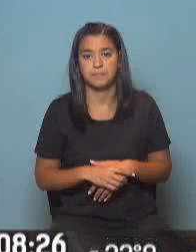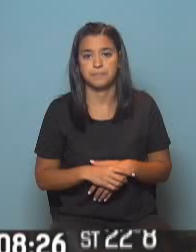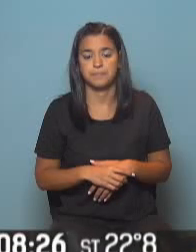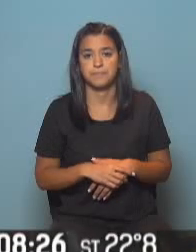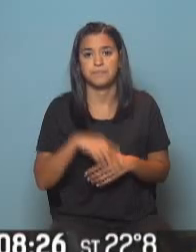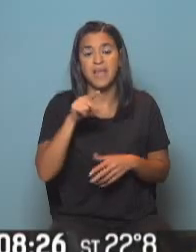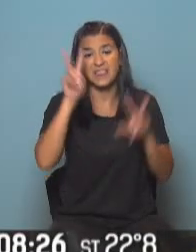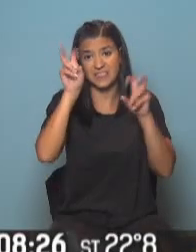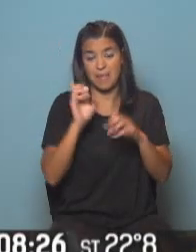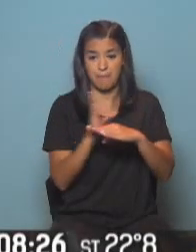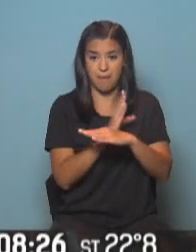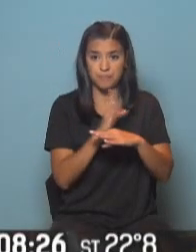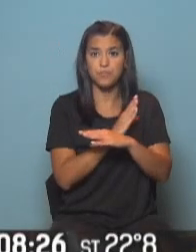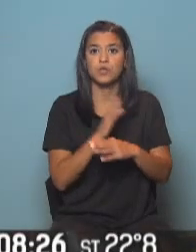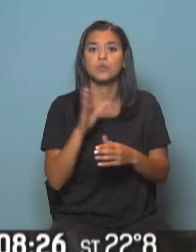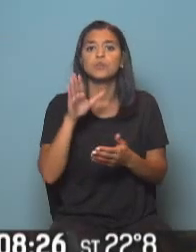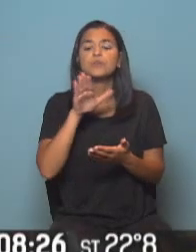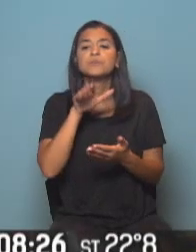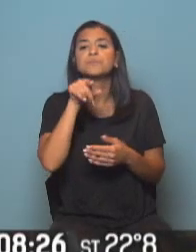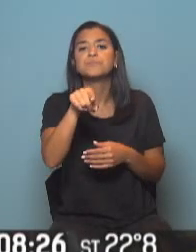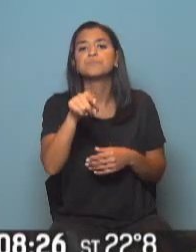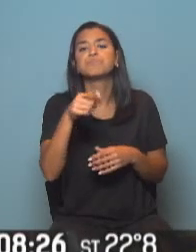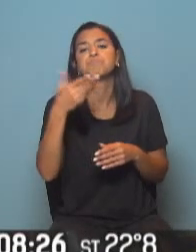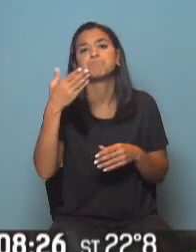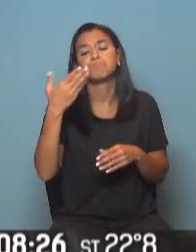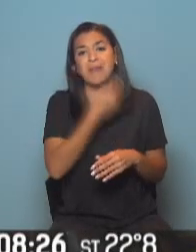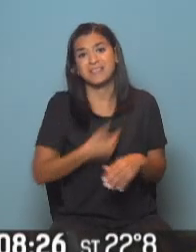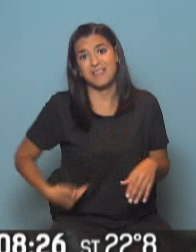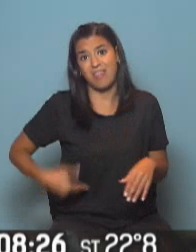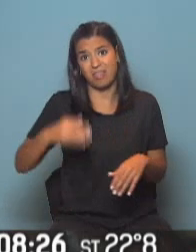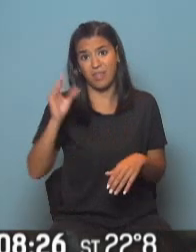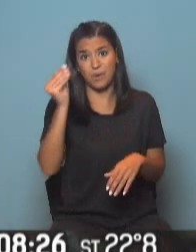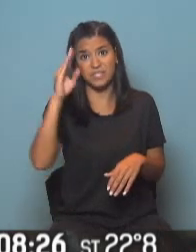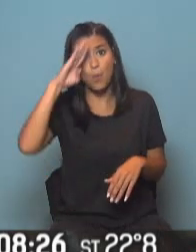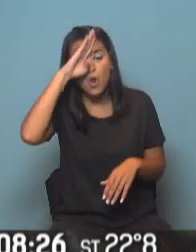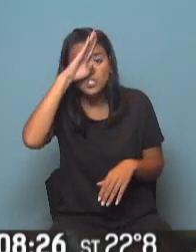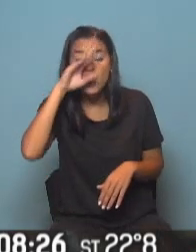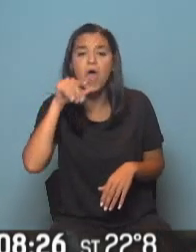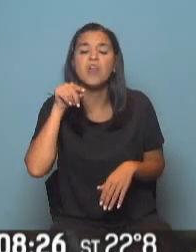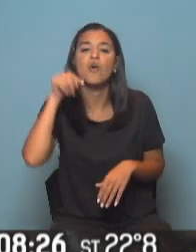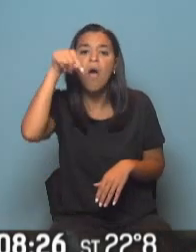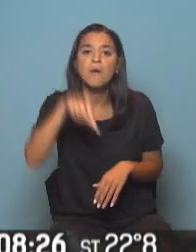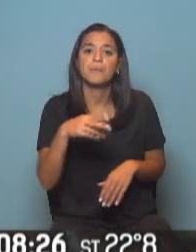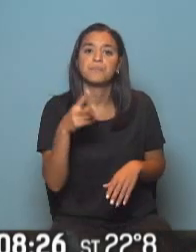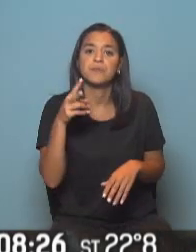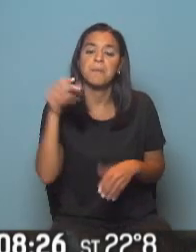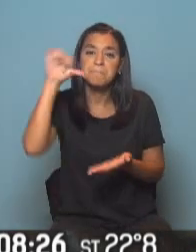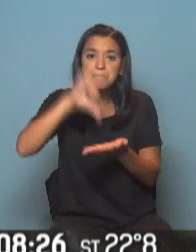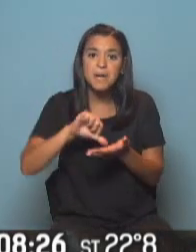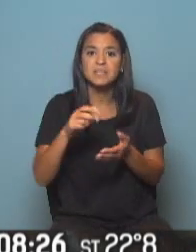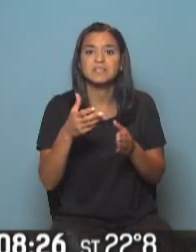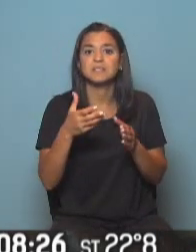el tema lo habíamos dantado decisión adoptada en las últimas horas por el presidente de Brasil bolsonaro nos vamos a ese país el envío de